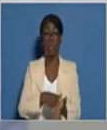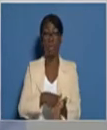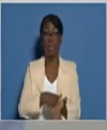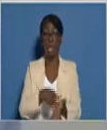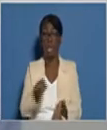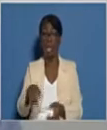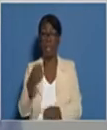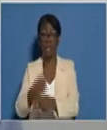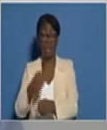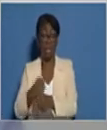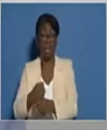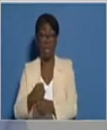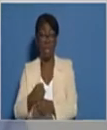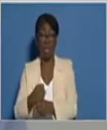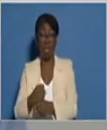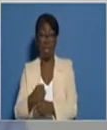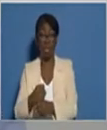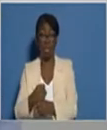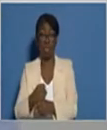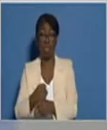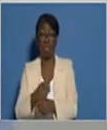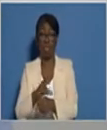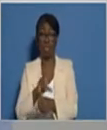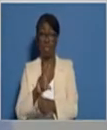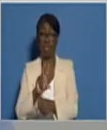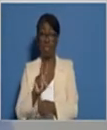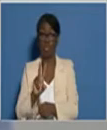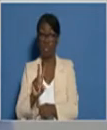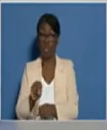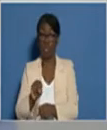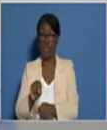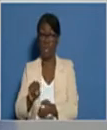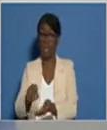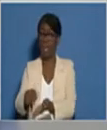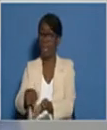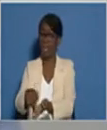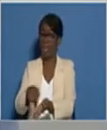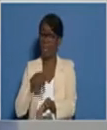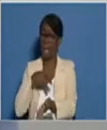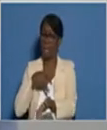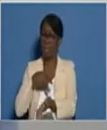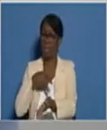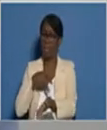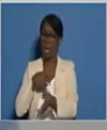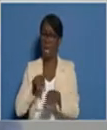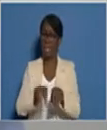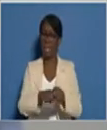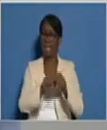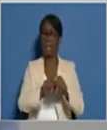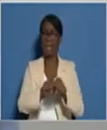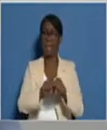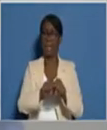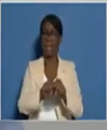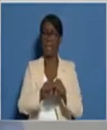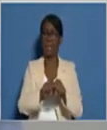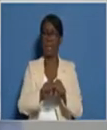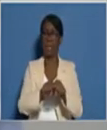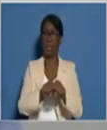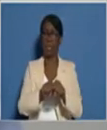trabajador el salario y el empleador no tendrá que pagar el mismo toda vez que se han suspendido de manera